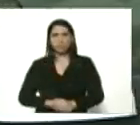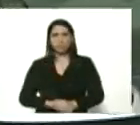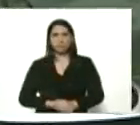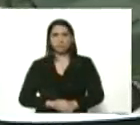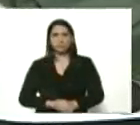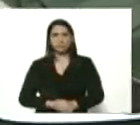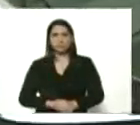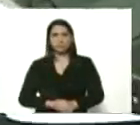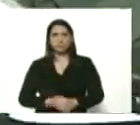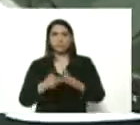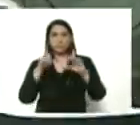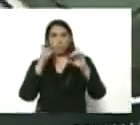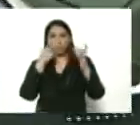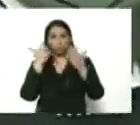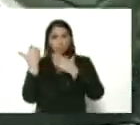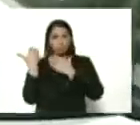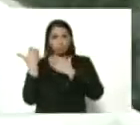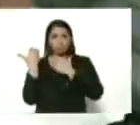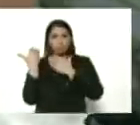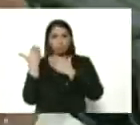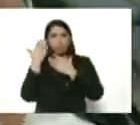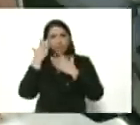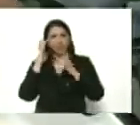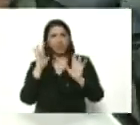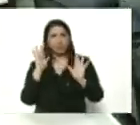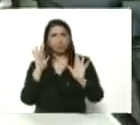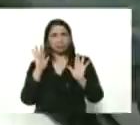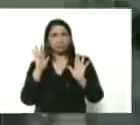Correcto. Aquí está la foto. Creo que este es